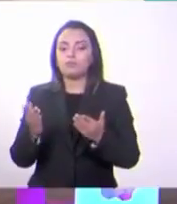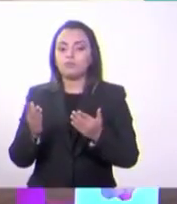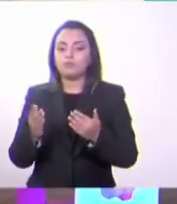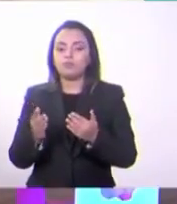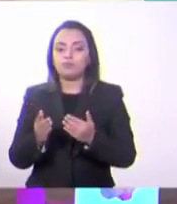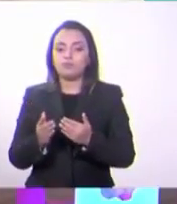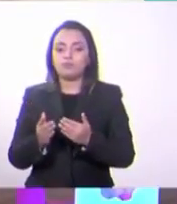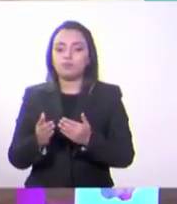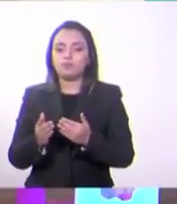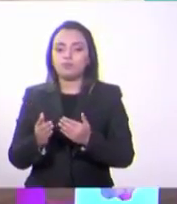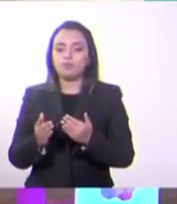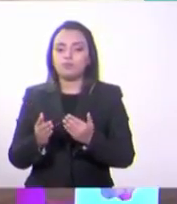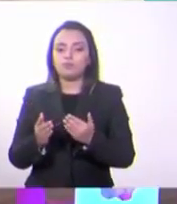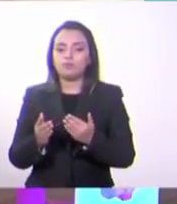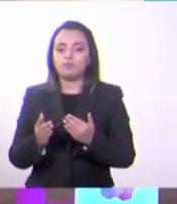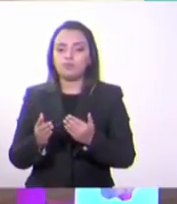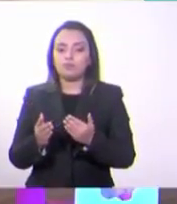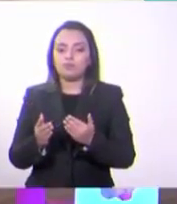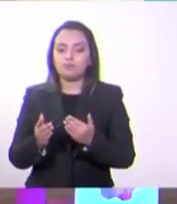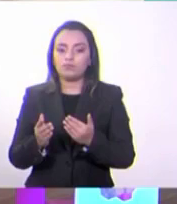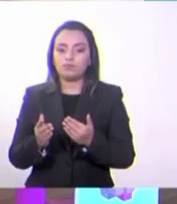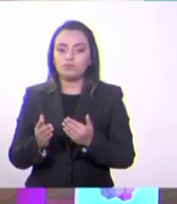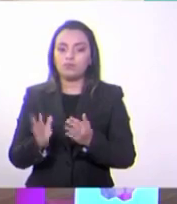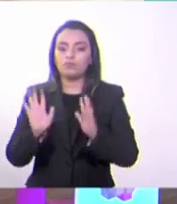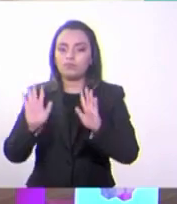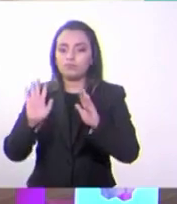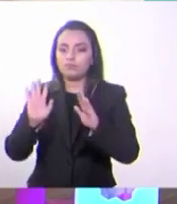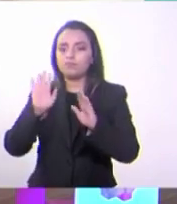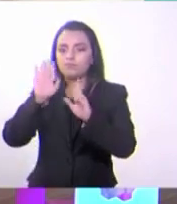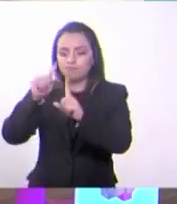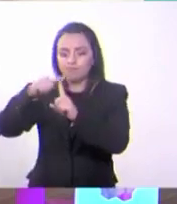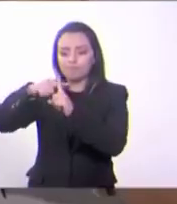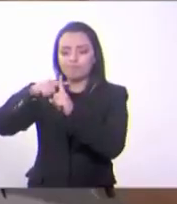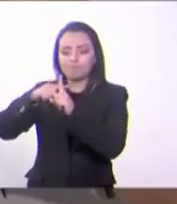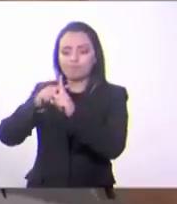Adelante. Fíjate bien lo que vamos a hacer ahorita.